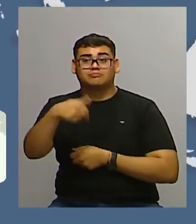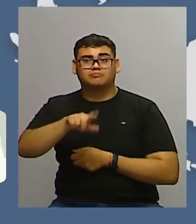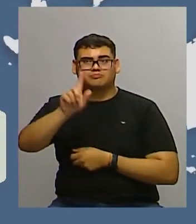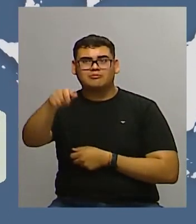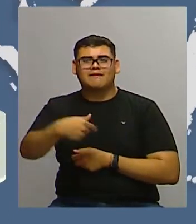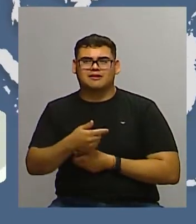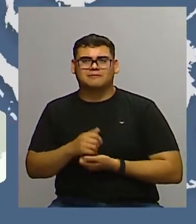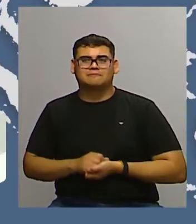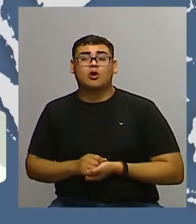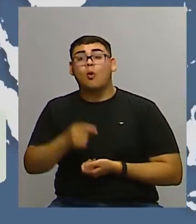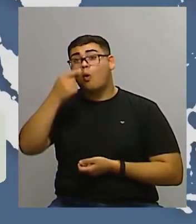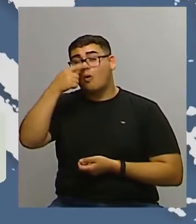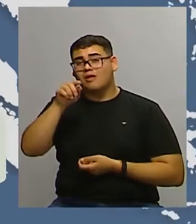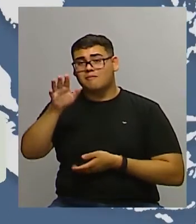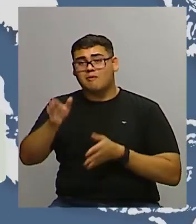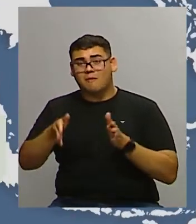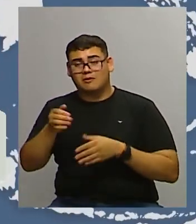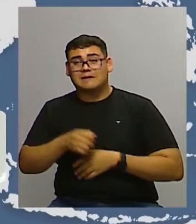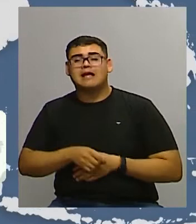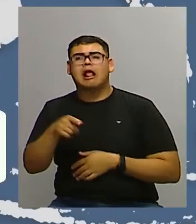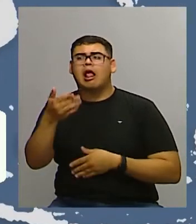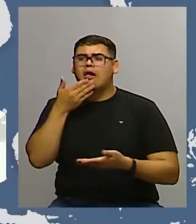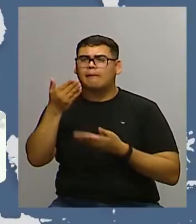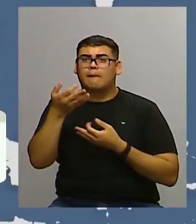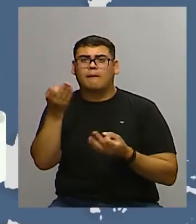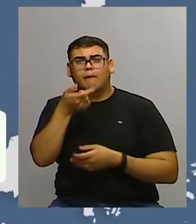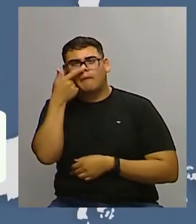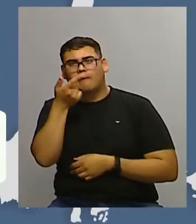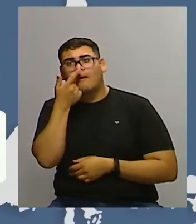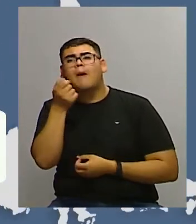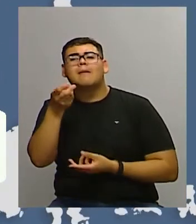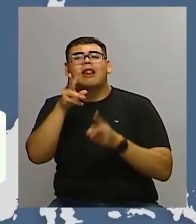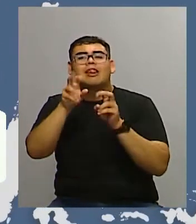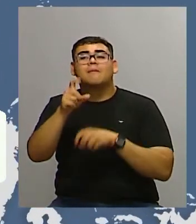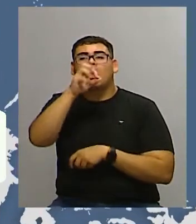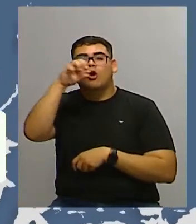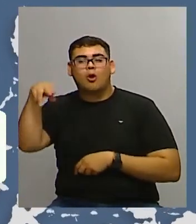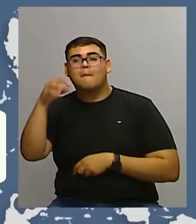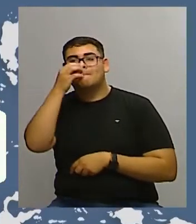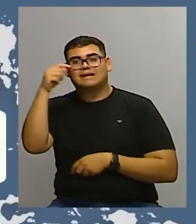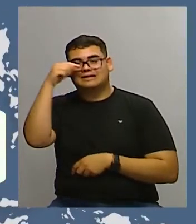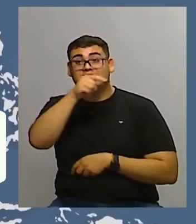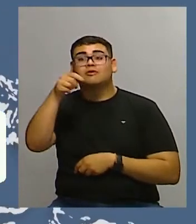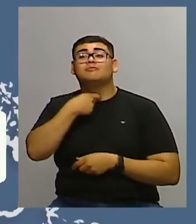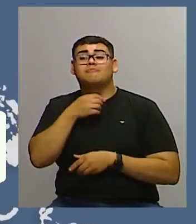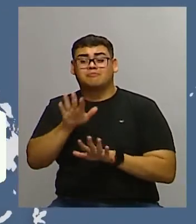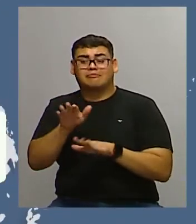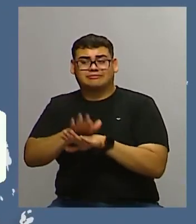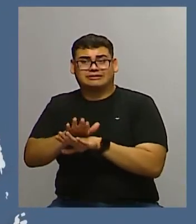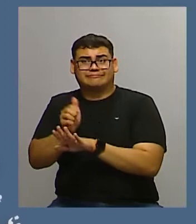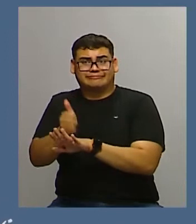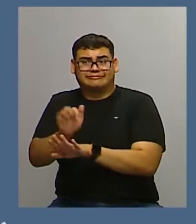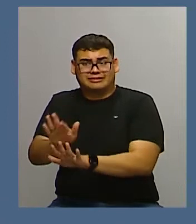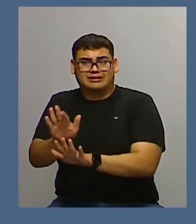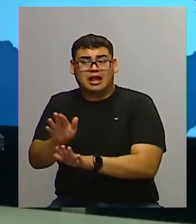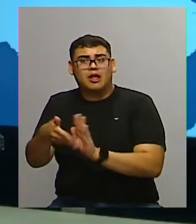último bloque. Realmente muy interesante la charla con vos para seguir analizando esta COP27. Así es que yo te pido que te quedes ahí, ni te muevas, por favor.